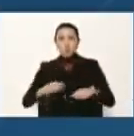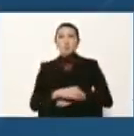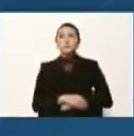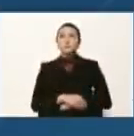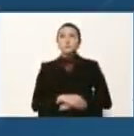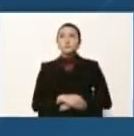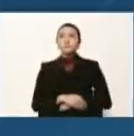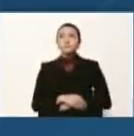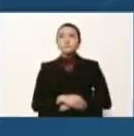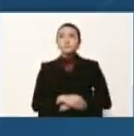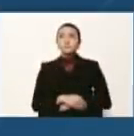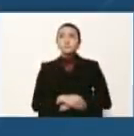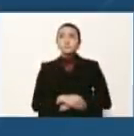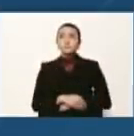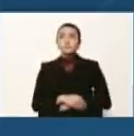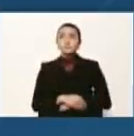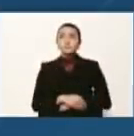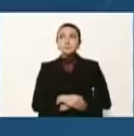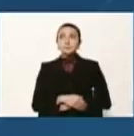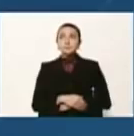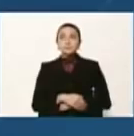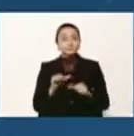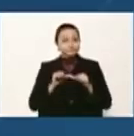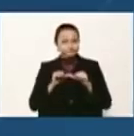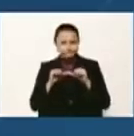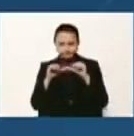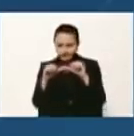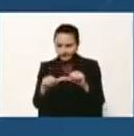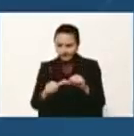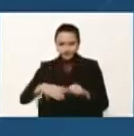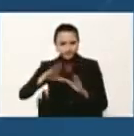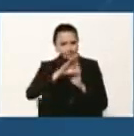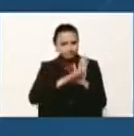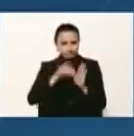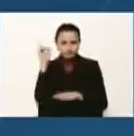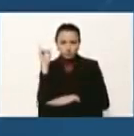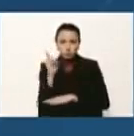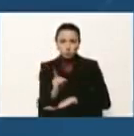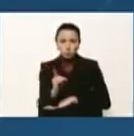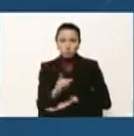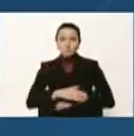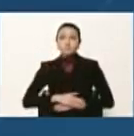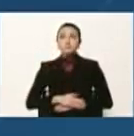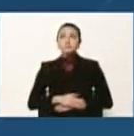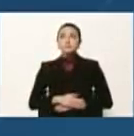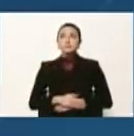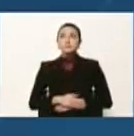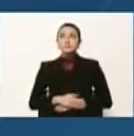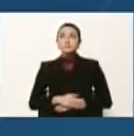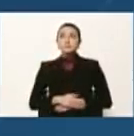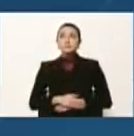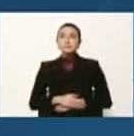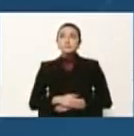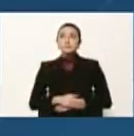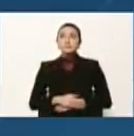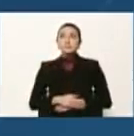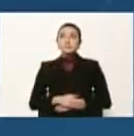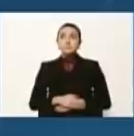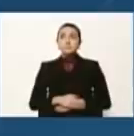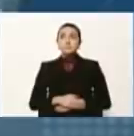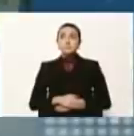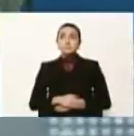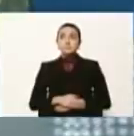decir que nuestra Guardia Nacional constitucionalmente es de